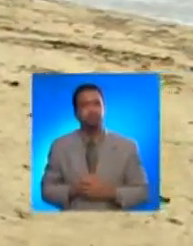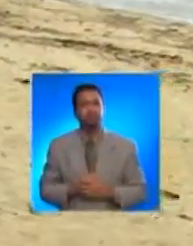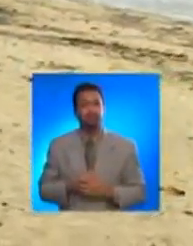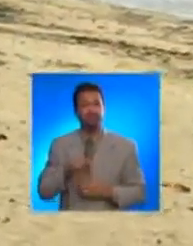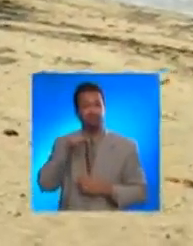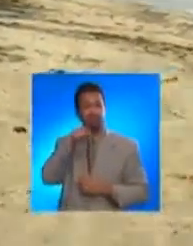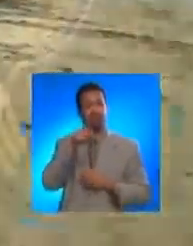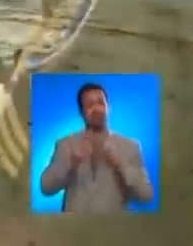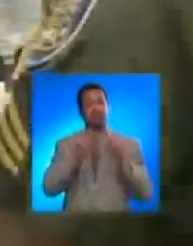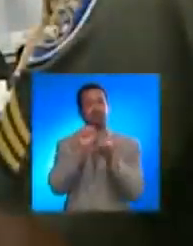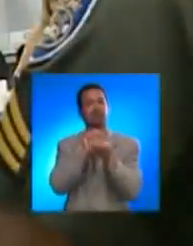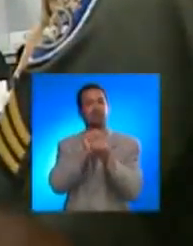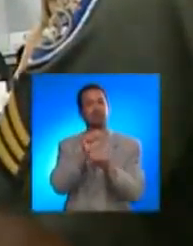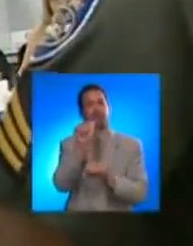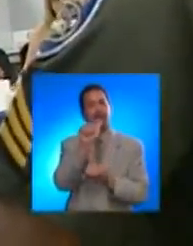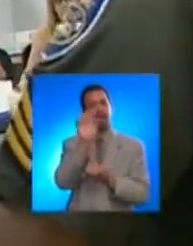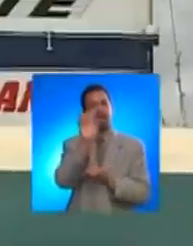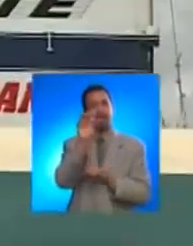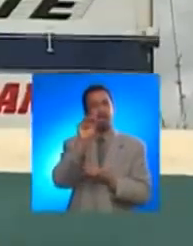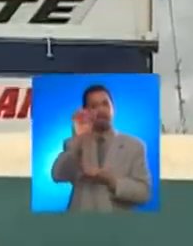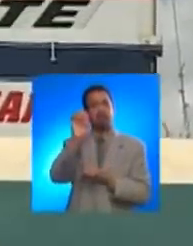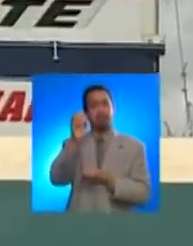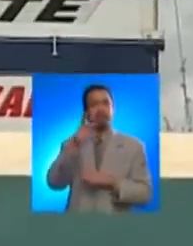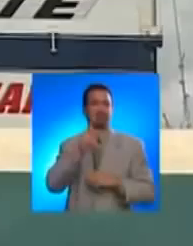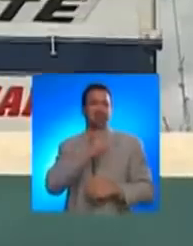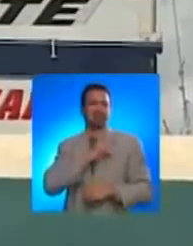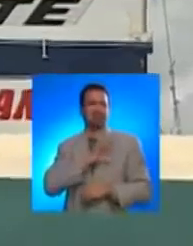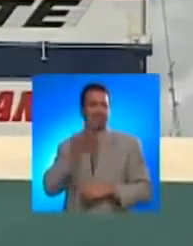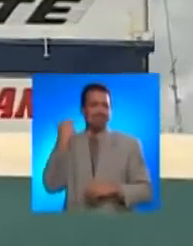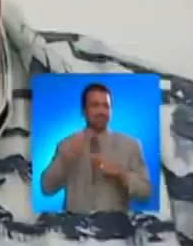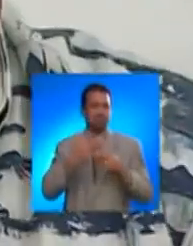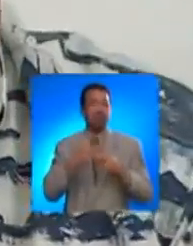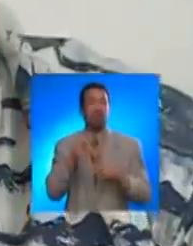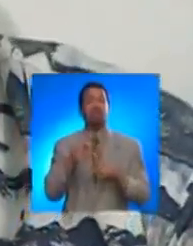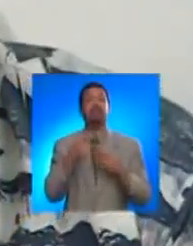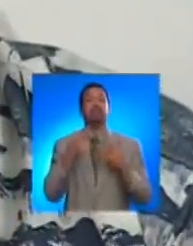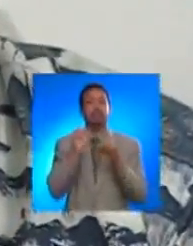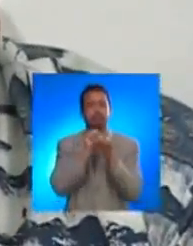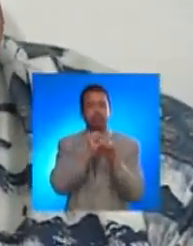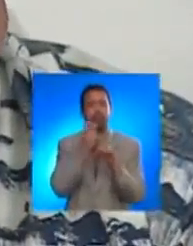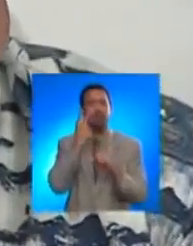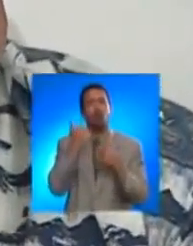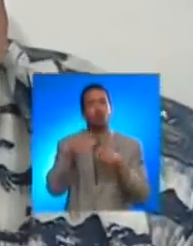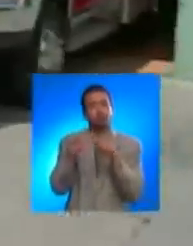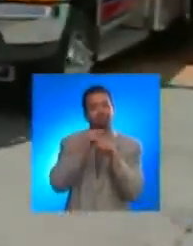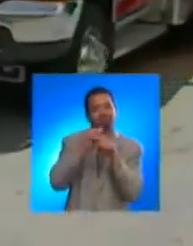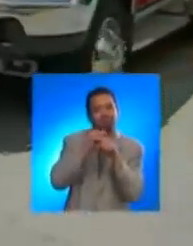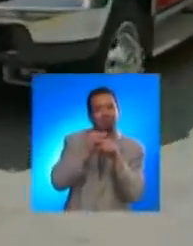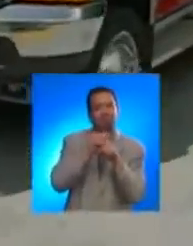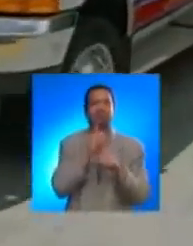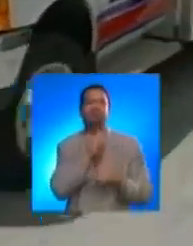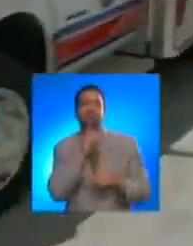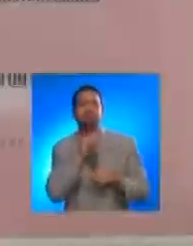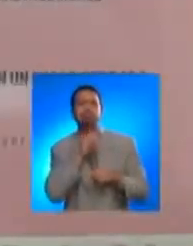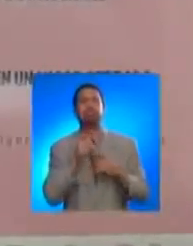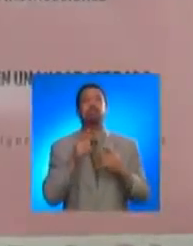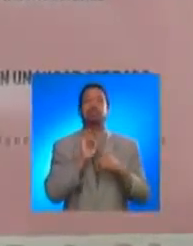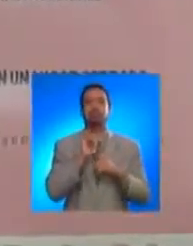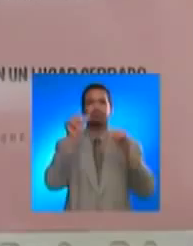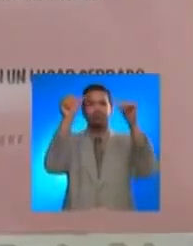a la costa de Aguada, Aguadilla, Rincón y Mayagüez. Por esa misma historia, nosotros marcamos ciertos puntos donde ahora